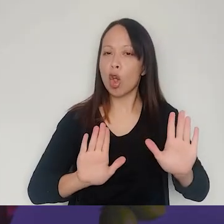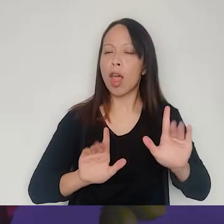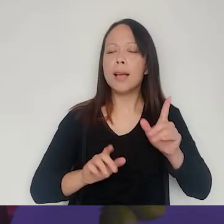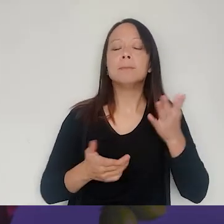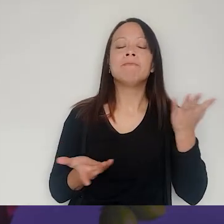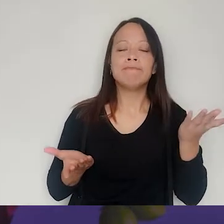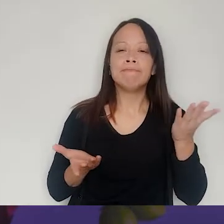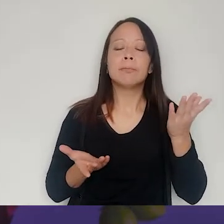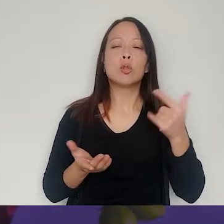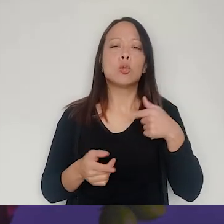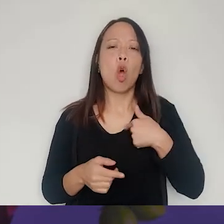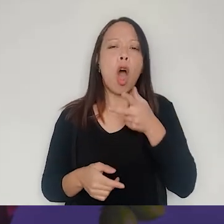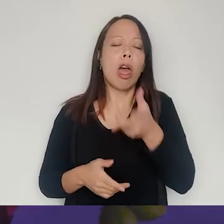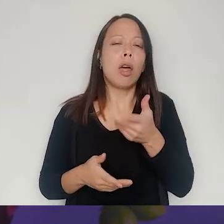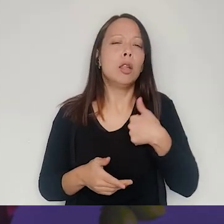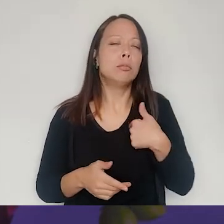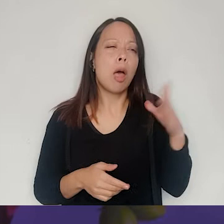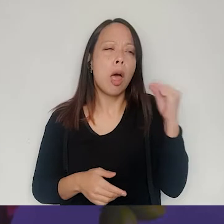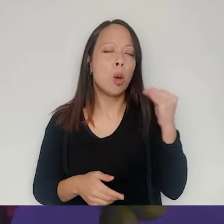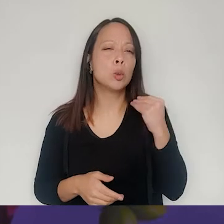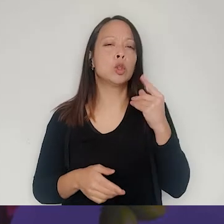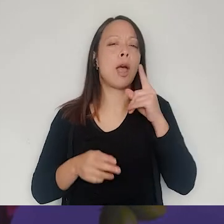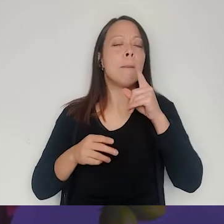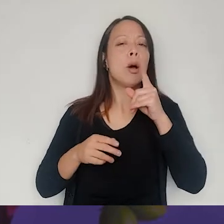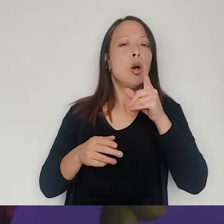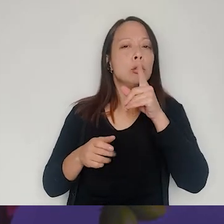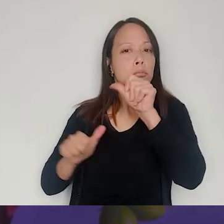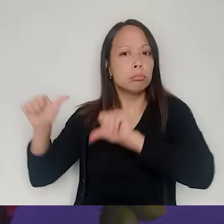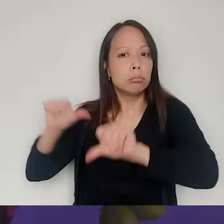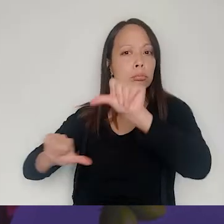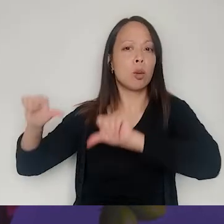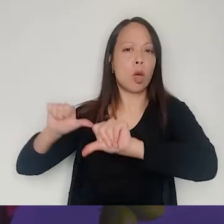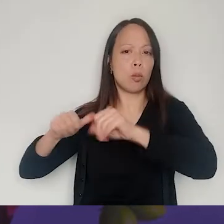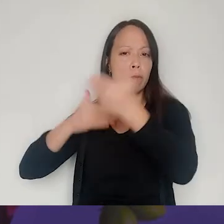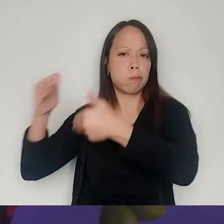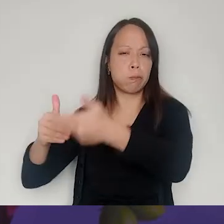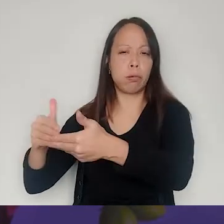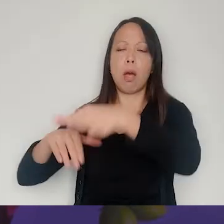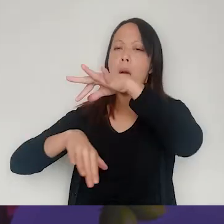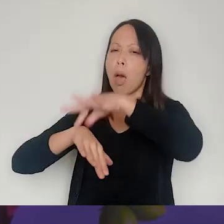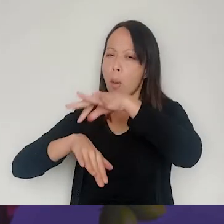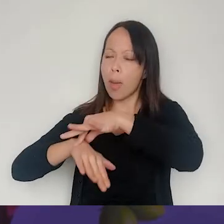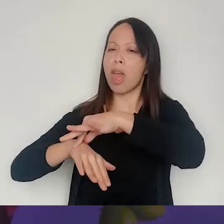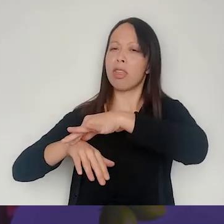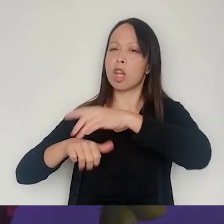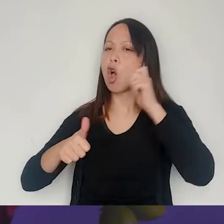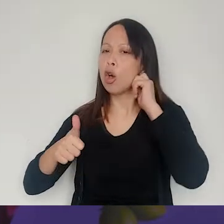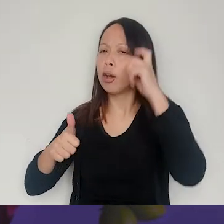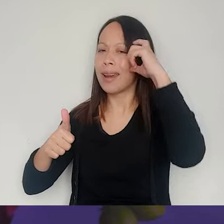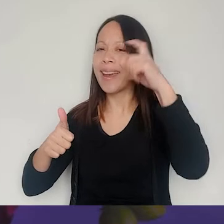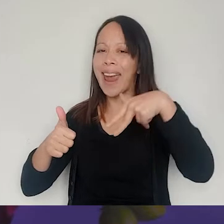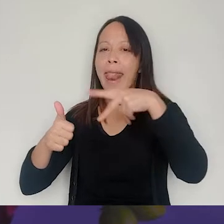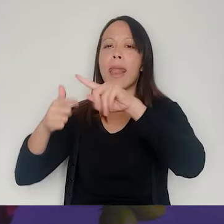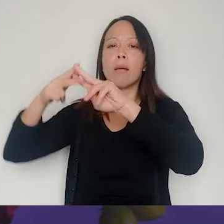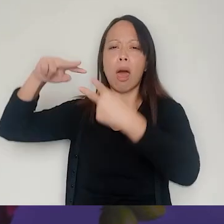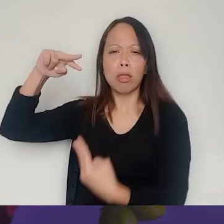hay mayores pruebas diagnósticas, mayor medicina de precisión, que si el exoma, que si el genoma, pero luego